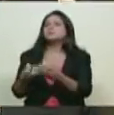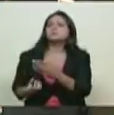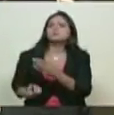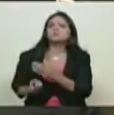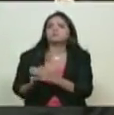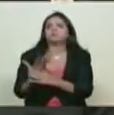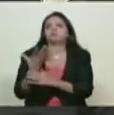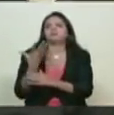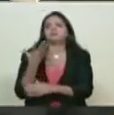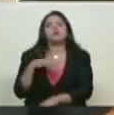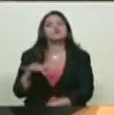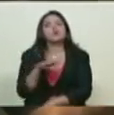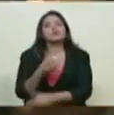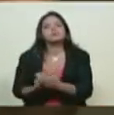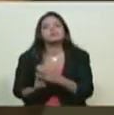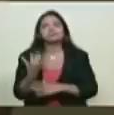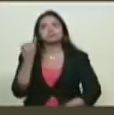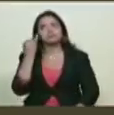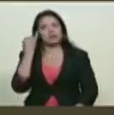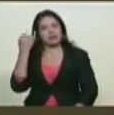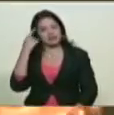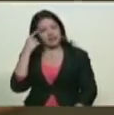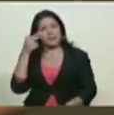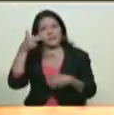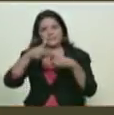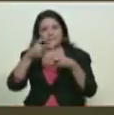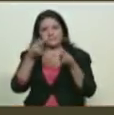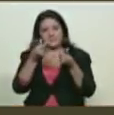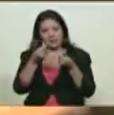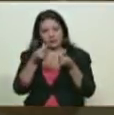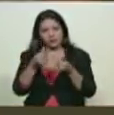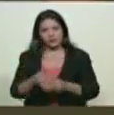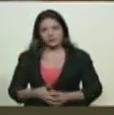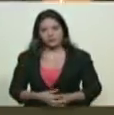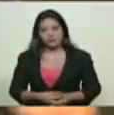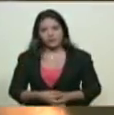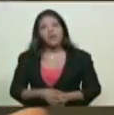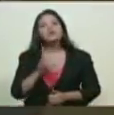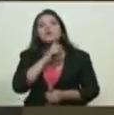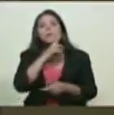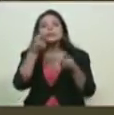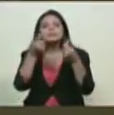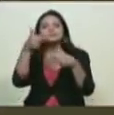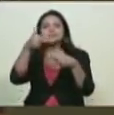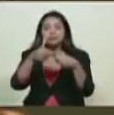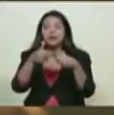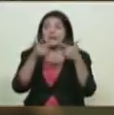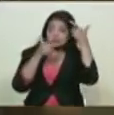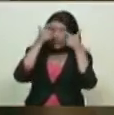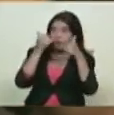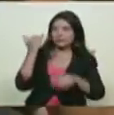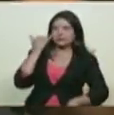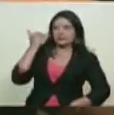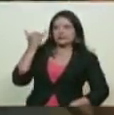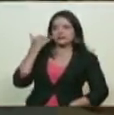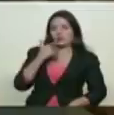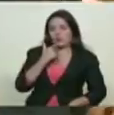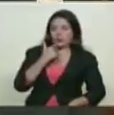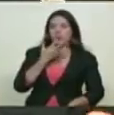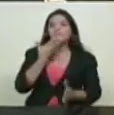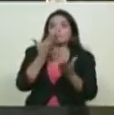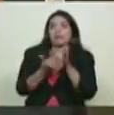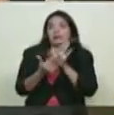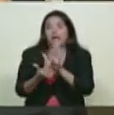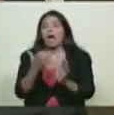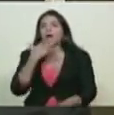o dónde nace esta idea del petró como ya les había dicho anteriormente es el comandante chávez que la plantea es una necesidad una